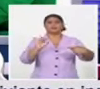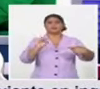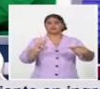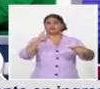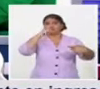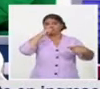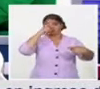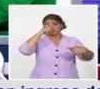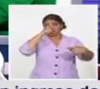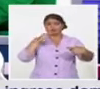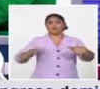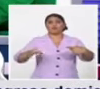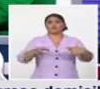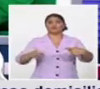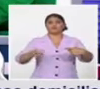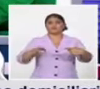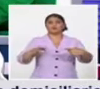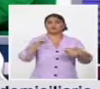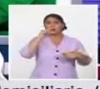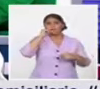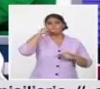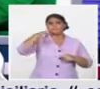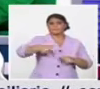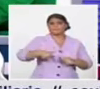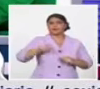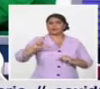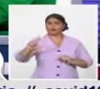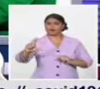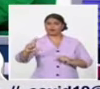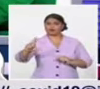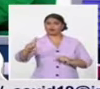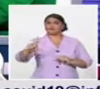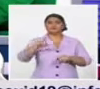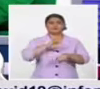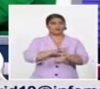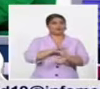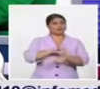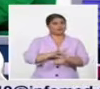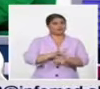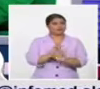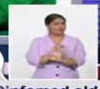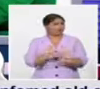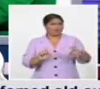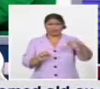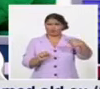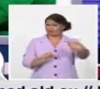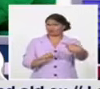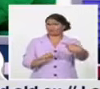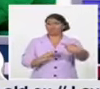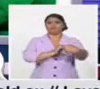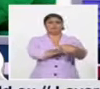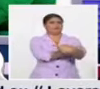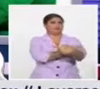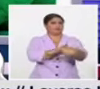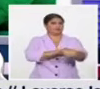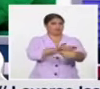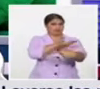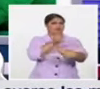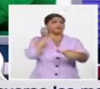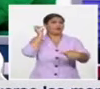Bejucal, que solo tenía como antecedente ser hipertensa y que inicialmente presentó